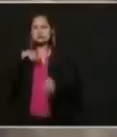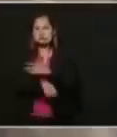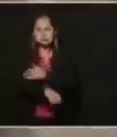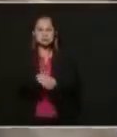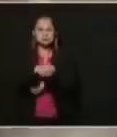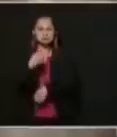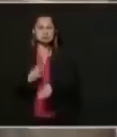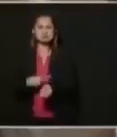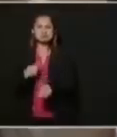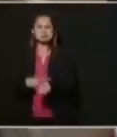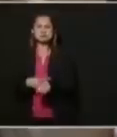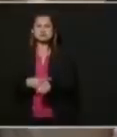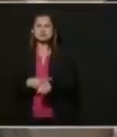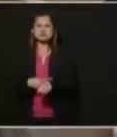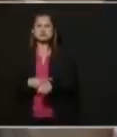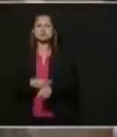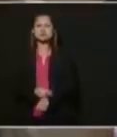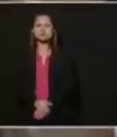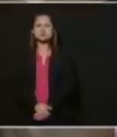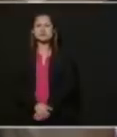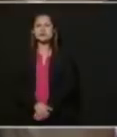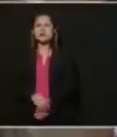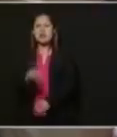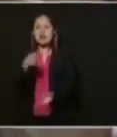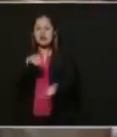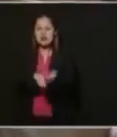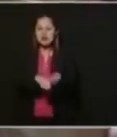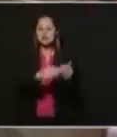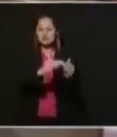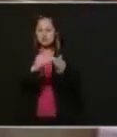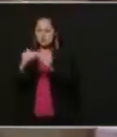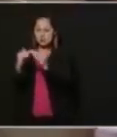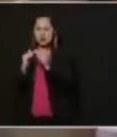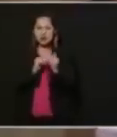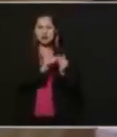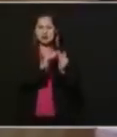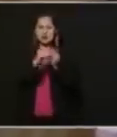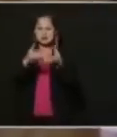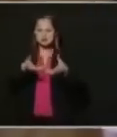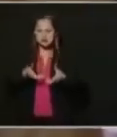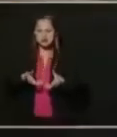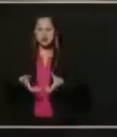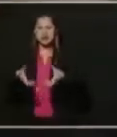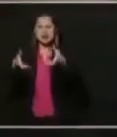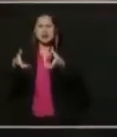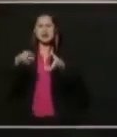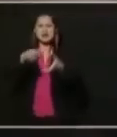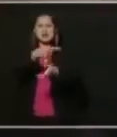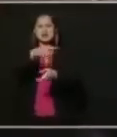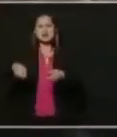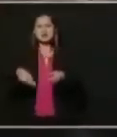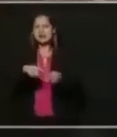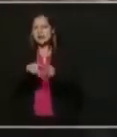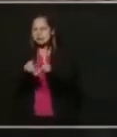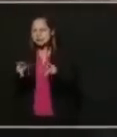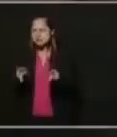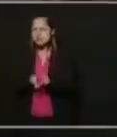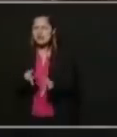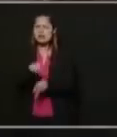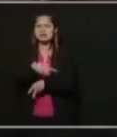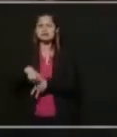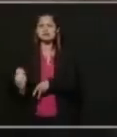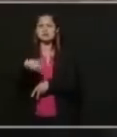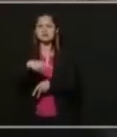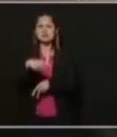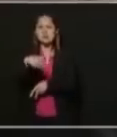Analicemos en nuestras casas, en las calles, en las plazas, si mejora o empeora la situación